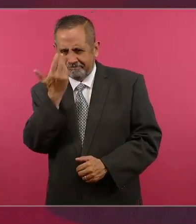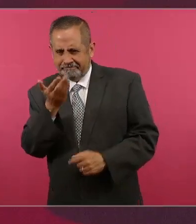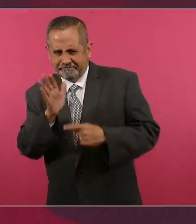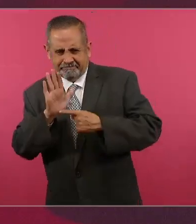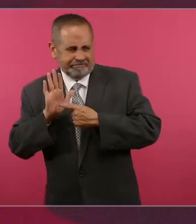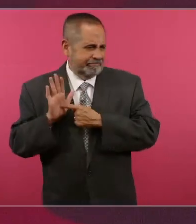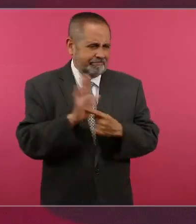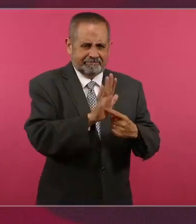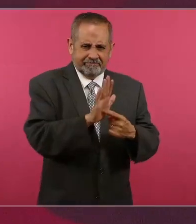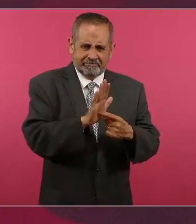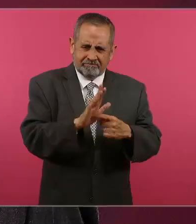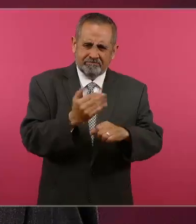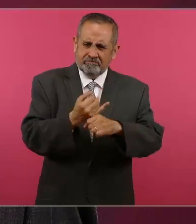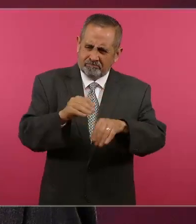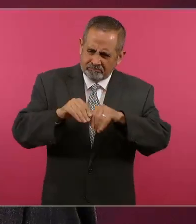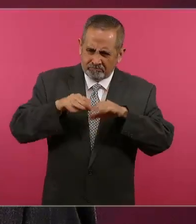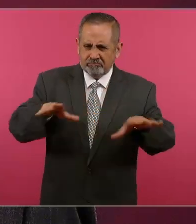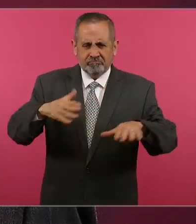informar bien